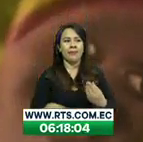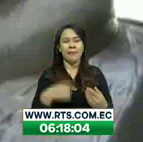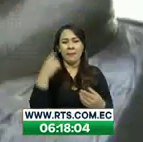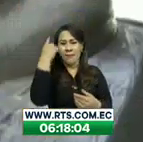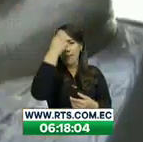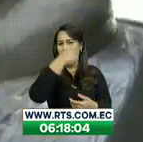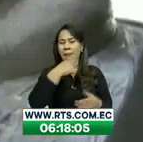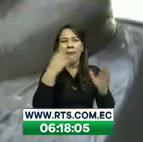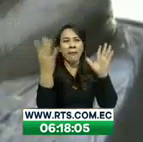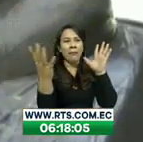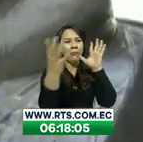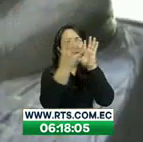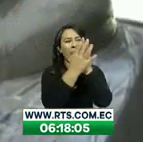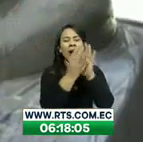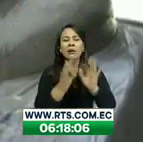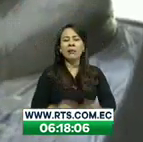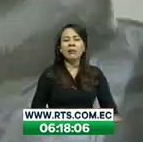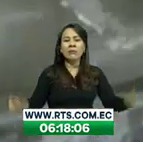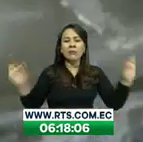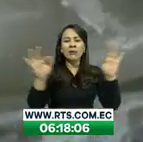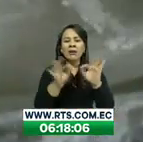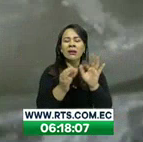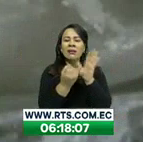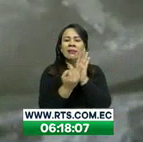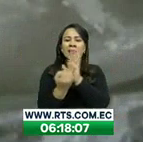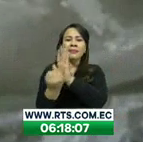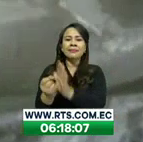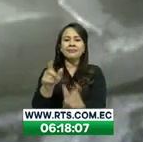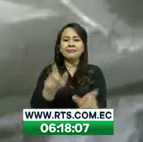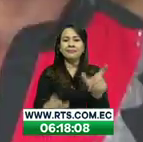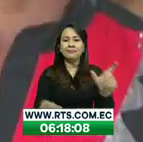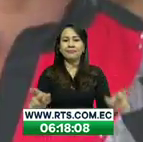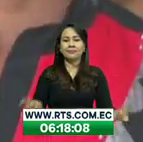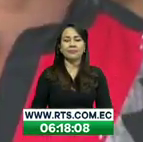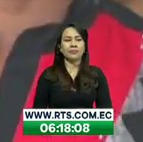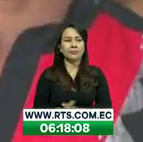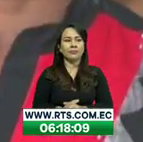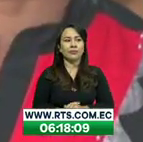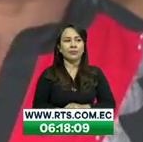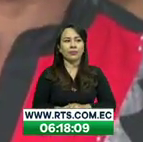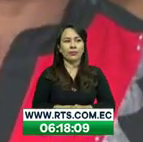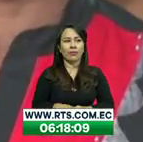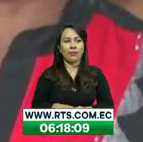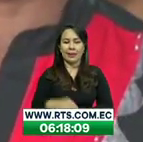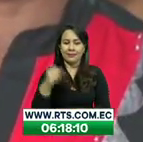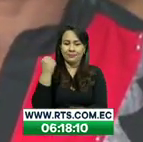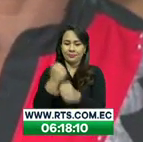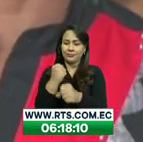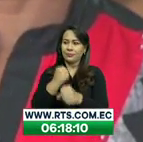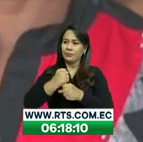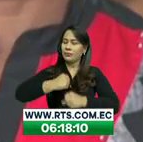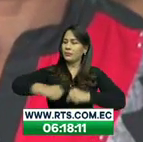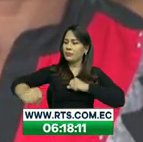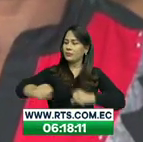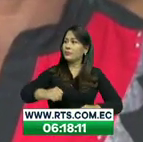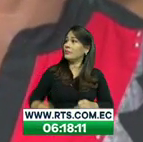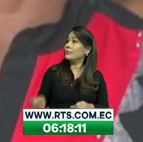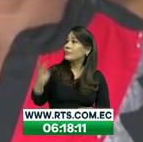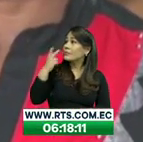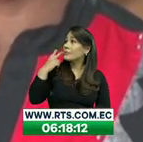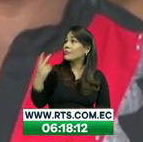han convertido en un ícono importante de la identidad de sus habitantes. Este es un emprendimiento que se identifica